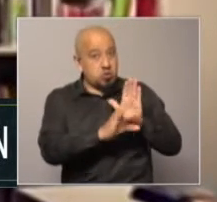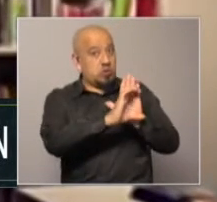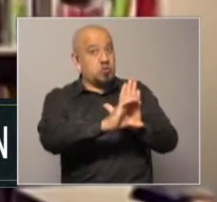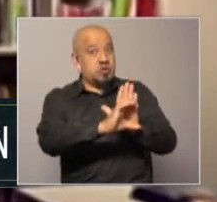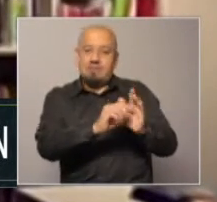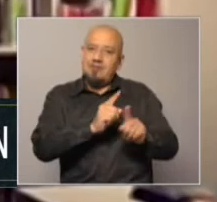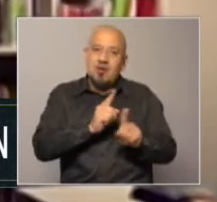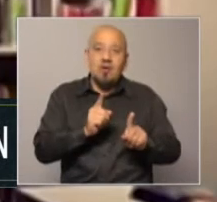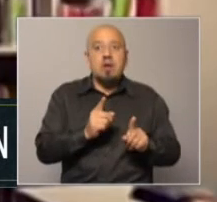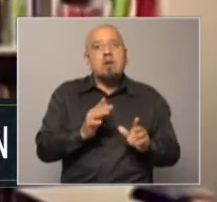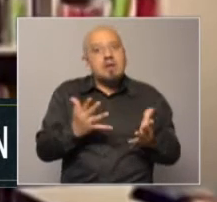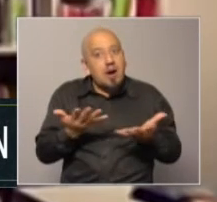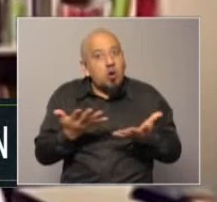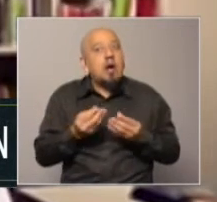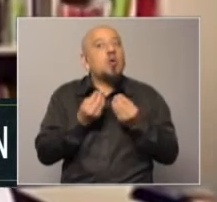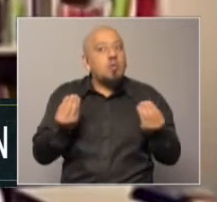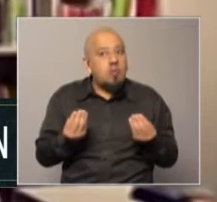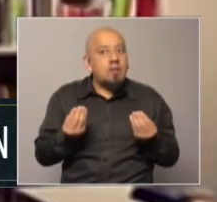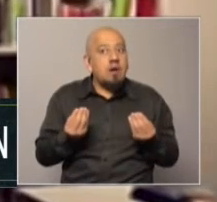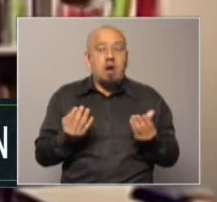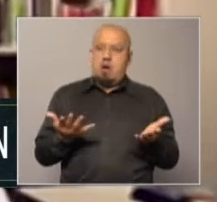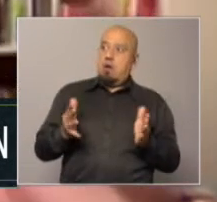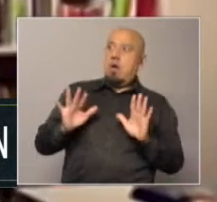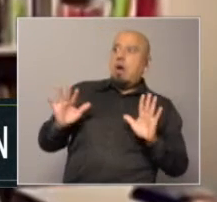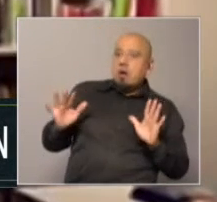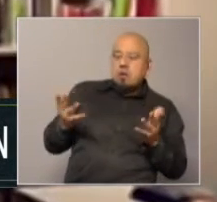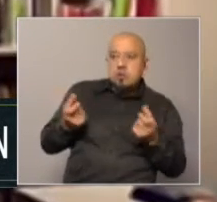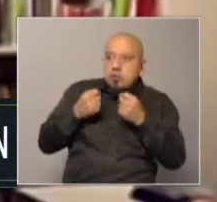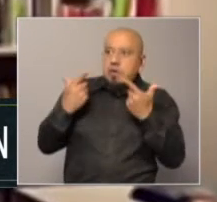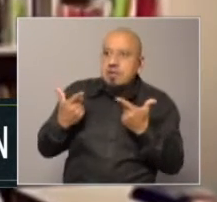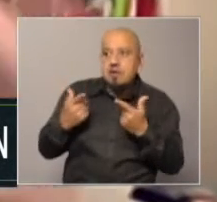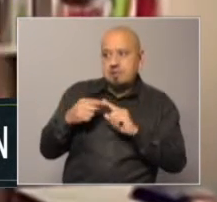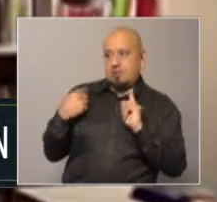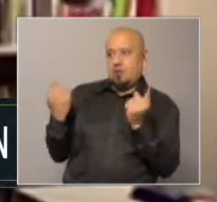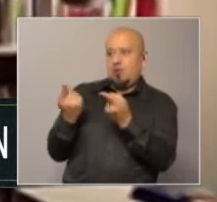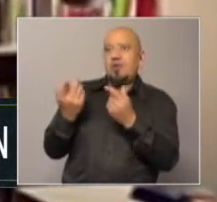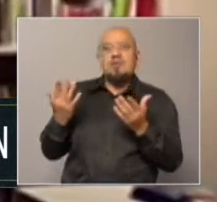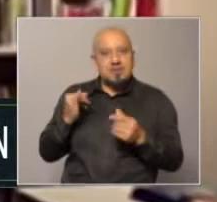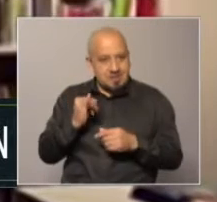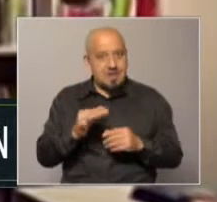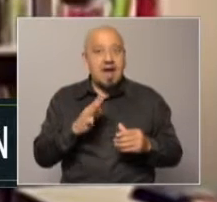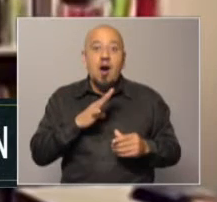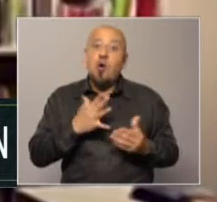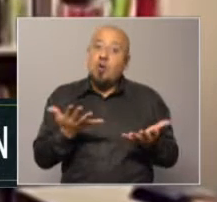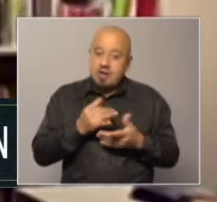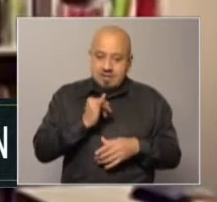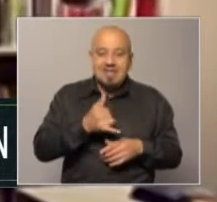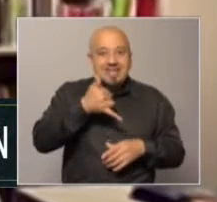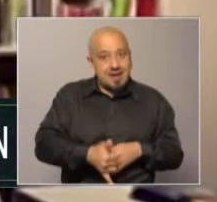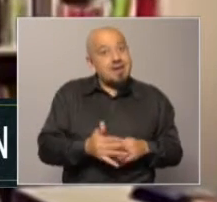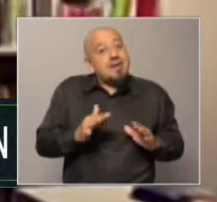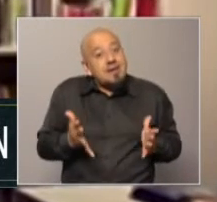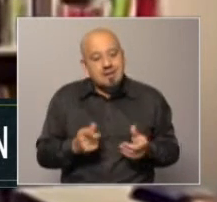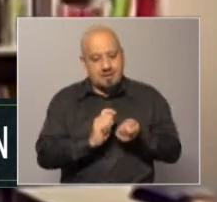siendo el gobierno que seguramente va a terminar con una convención constituyente. Es bien irónico eso y por lo tanto yo creo que